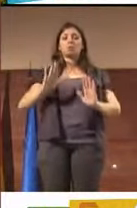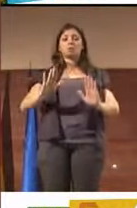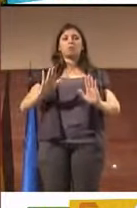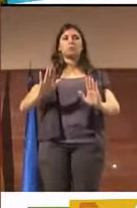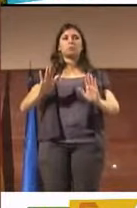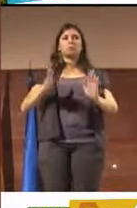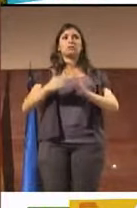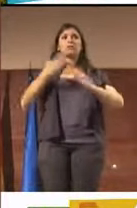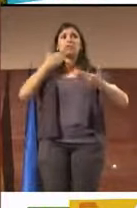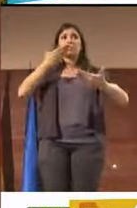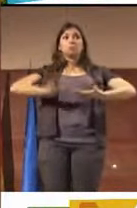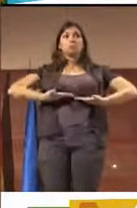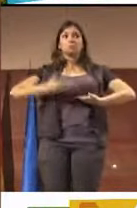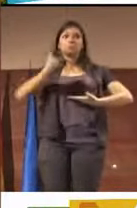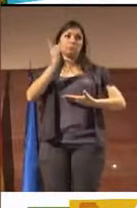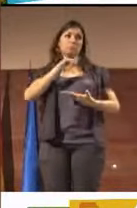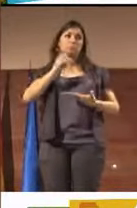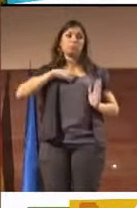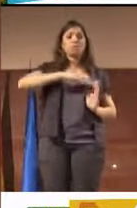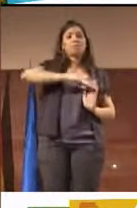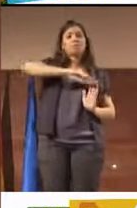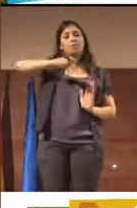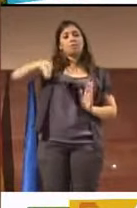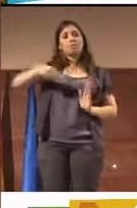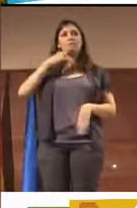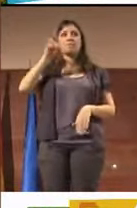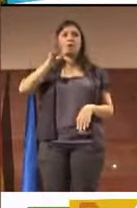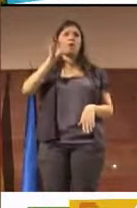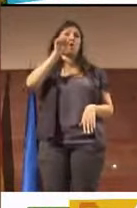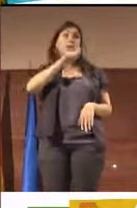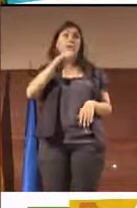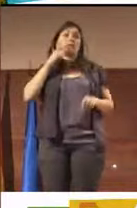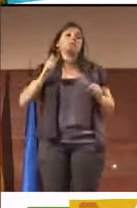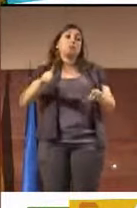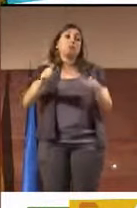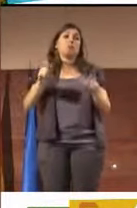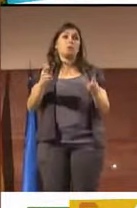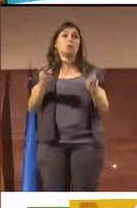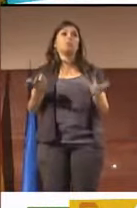qué no decir del acceso a la mesa, o sea, gente con silla de ruedas,